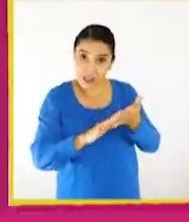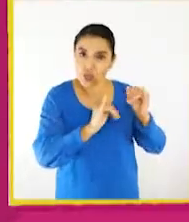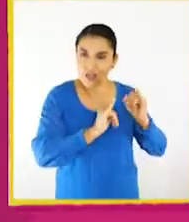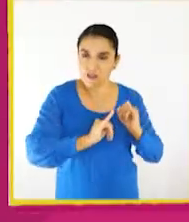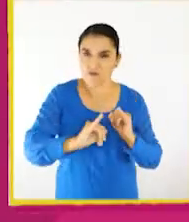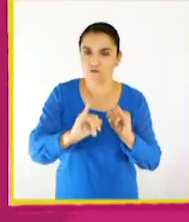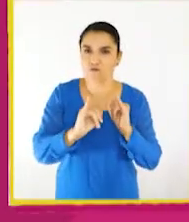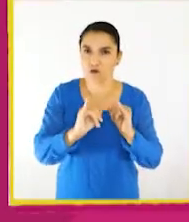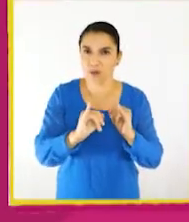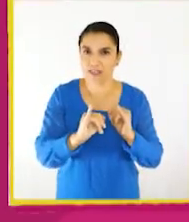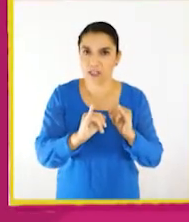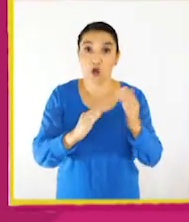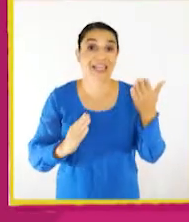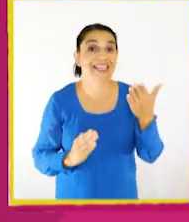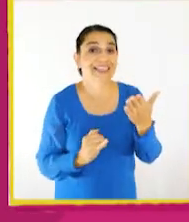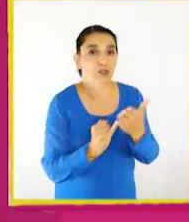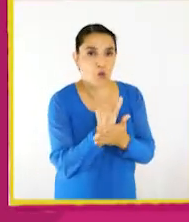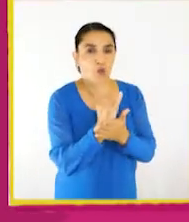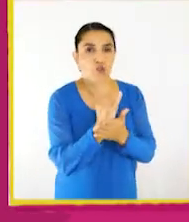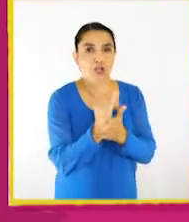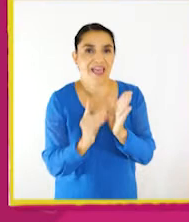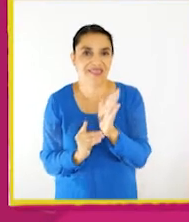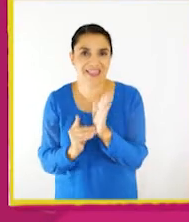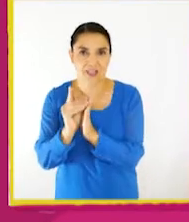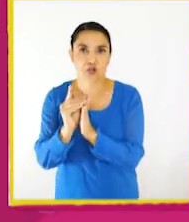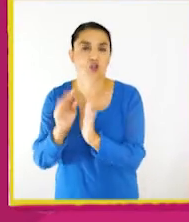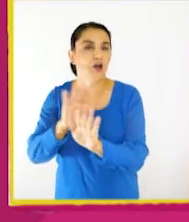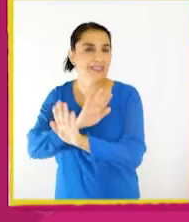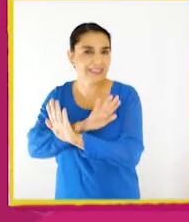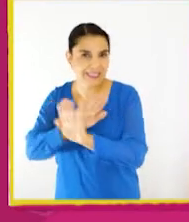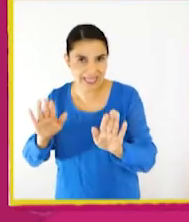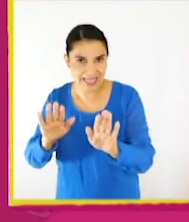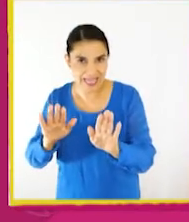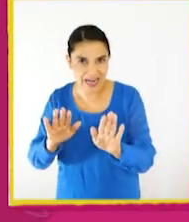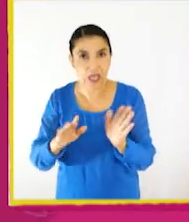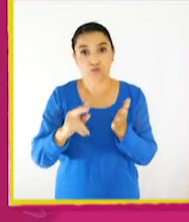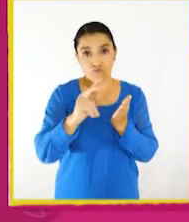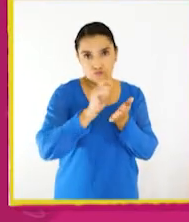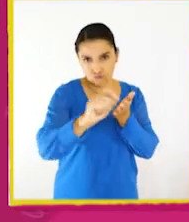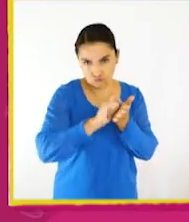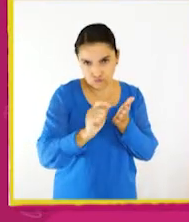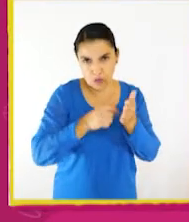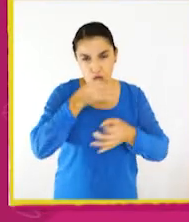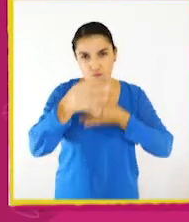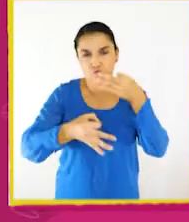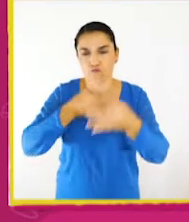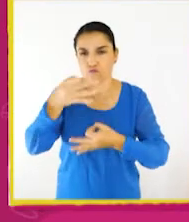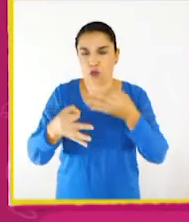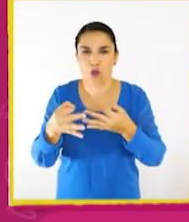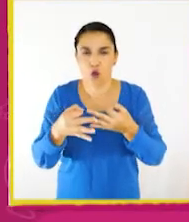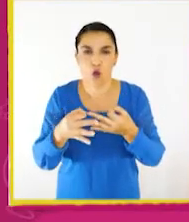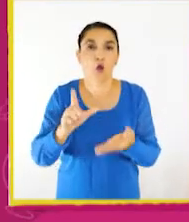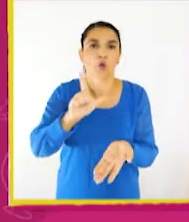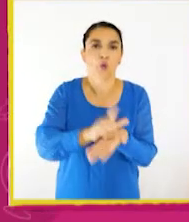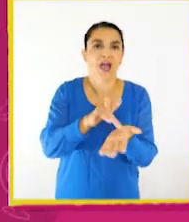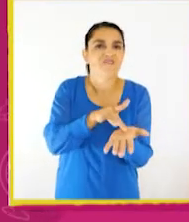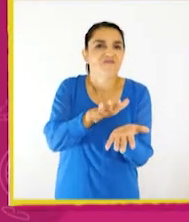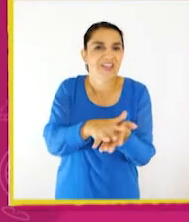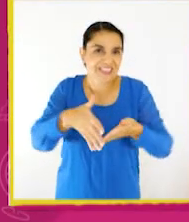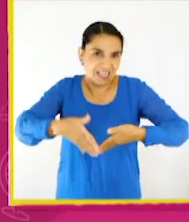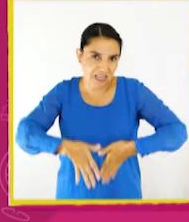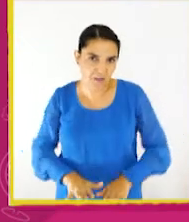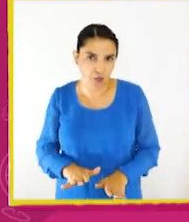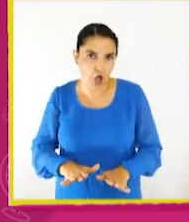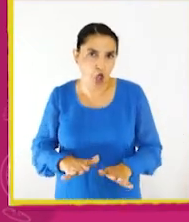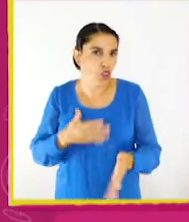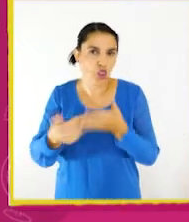textos informativos tienen una introducción, un desarrollo y un cierre, en donde narramos cosas como el lugar y la fecha de nacimiento,